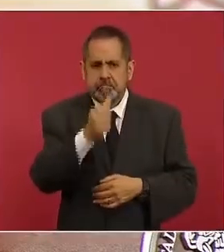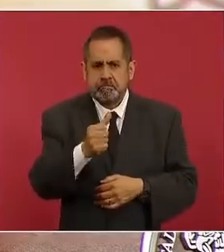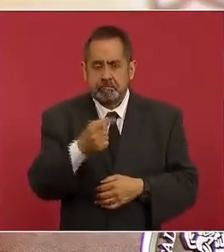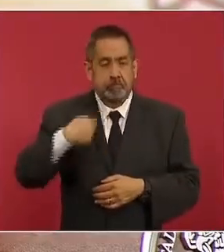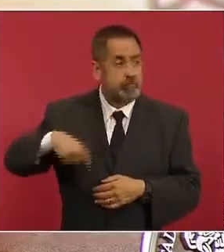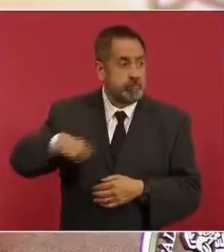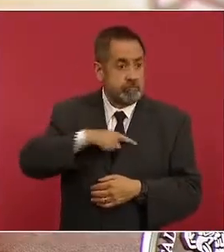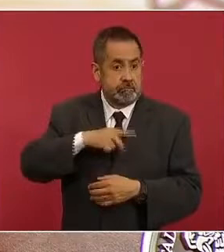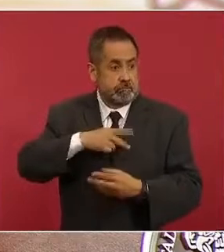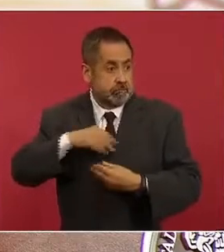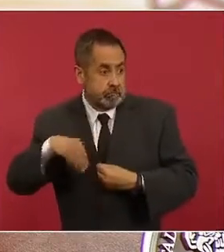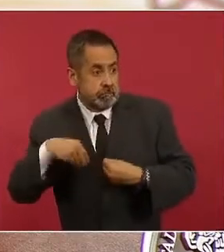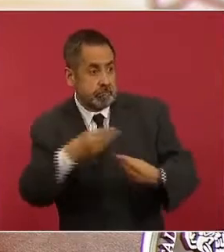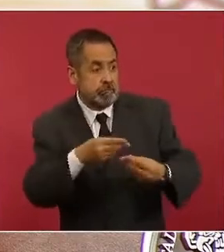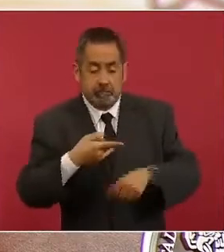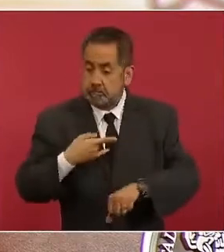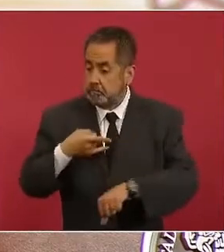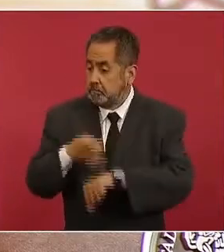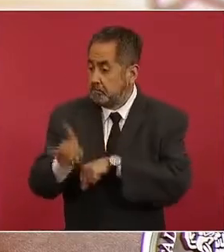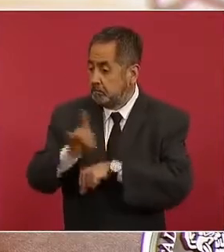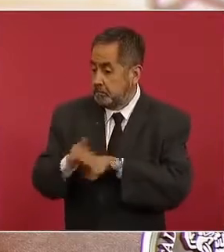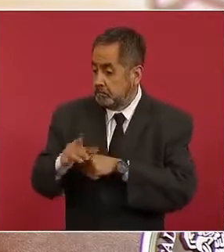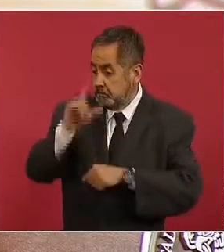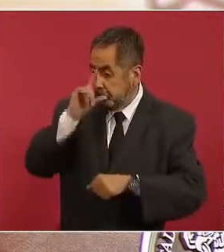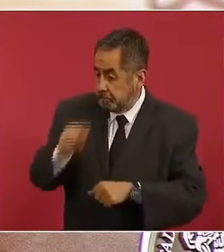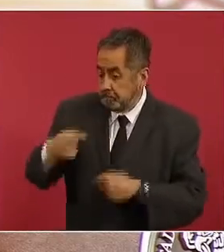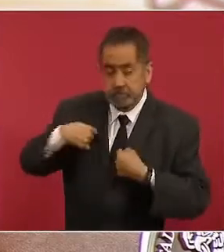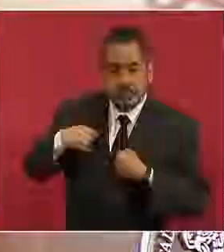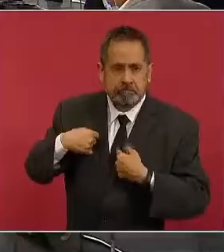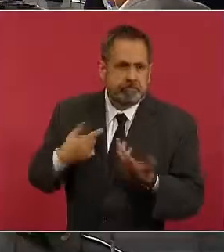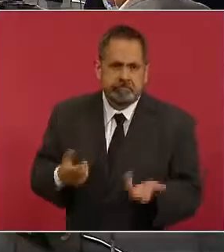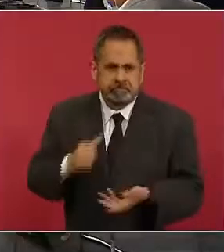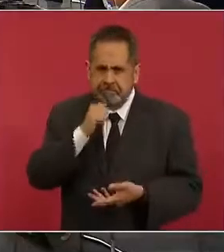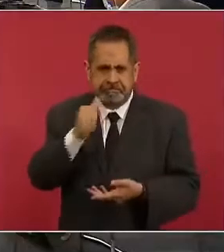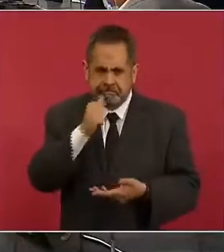que nosotros estamos incumpliendo. Nada.